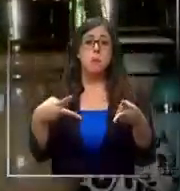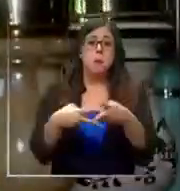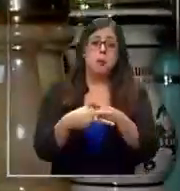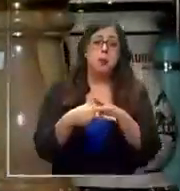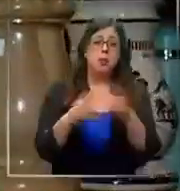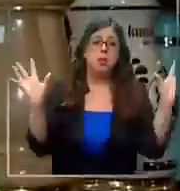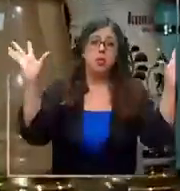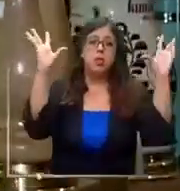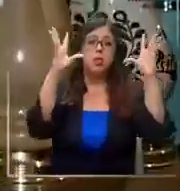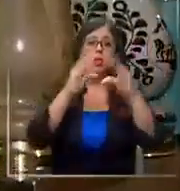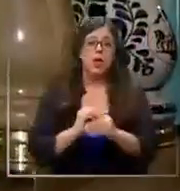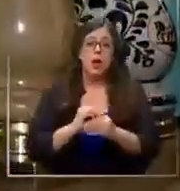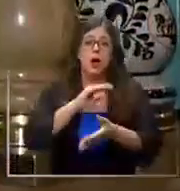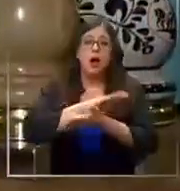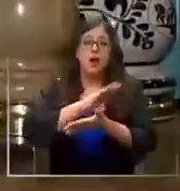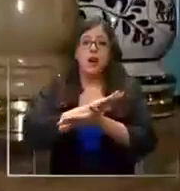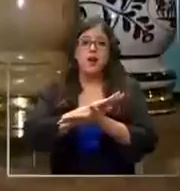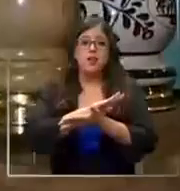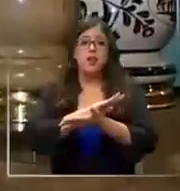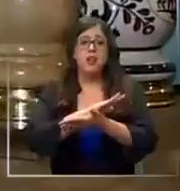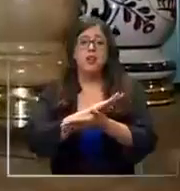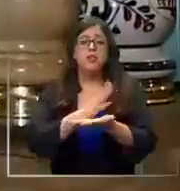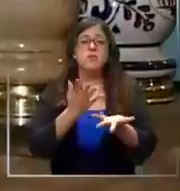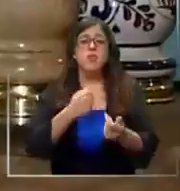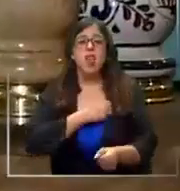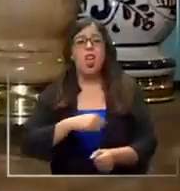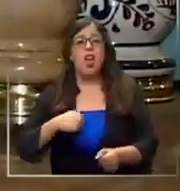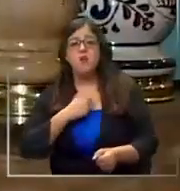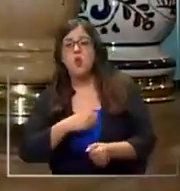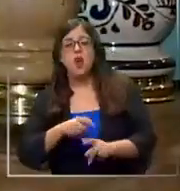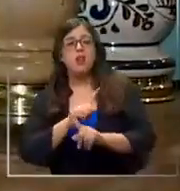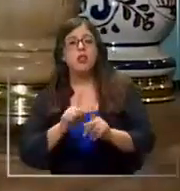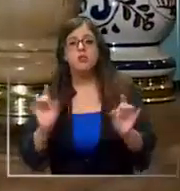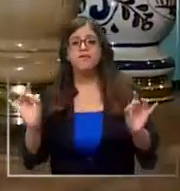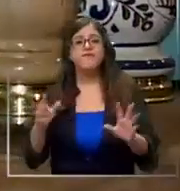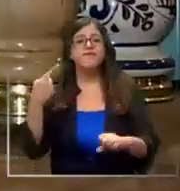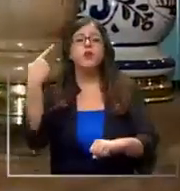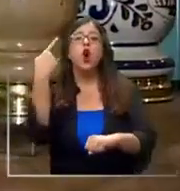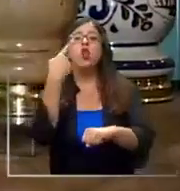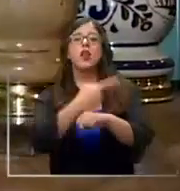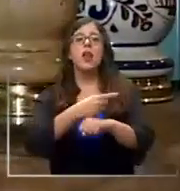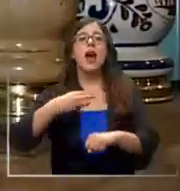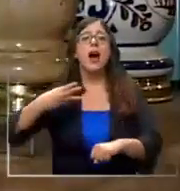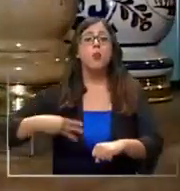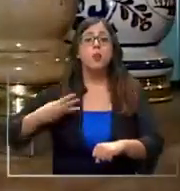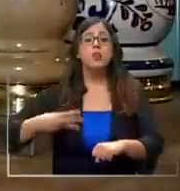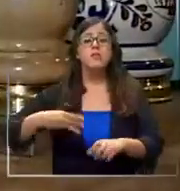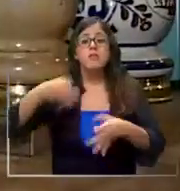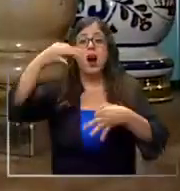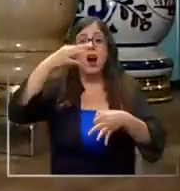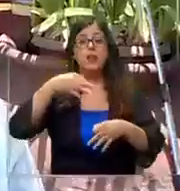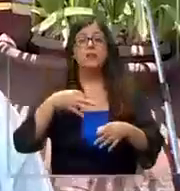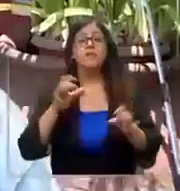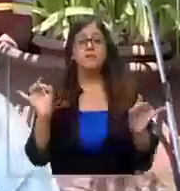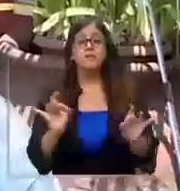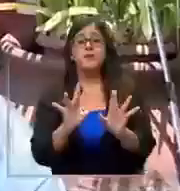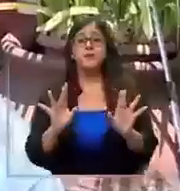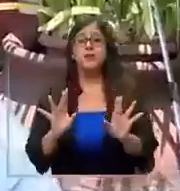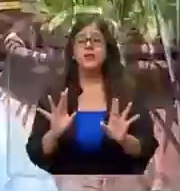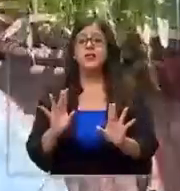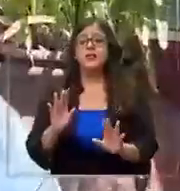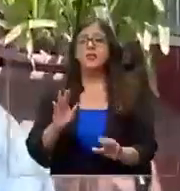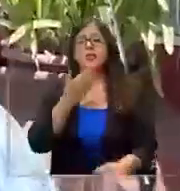se apaga el carrete, no por capricho, no porque esté aburrido, sino porque una ordenanza municipal dice que debe ser así.